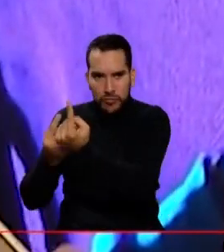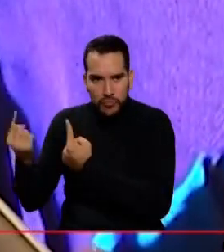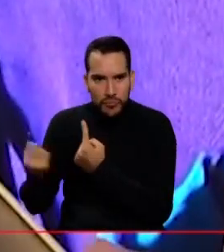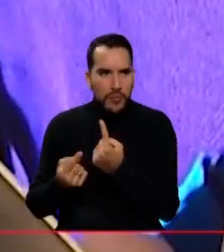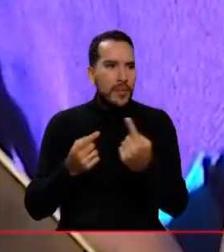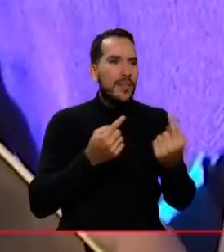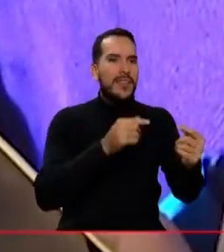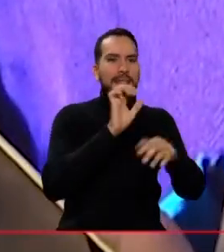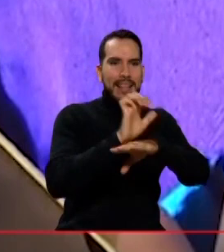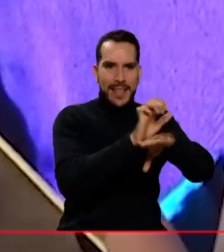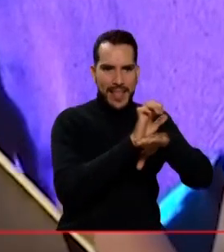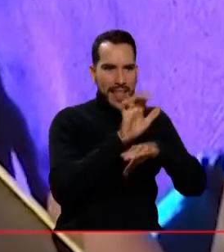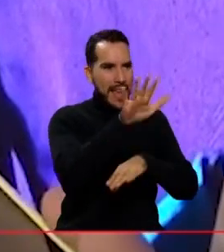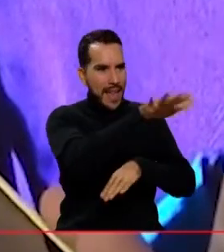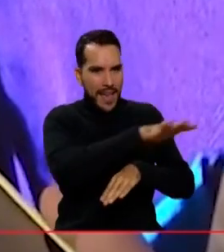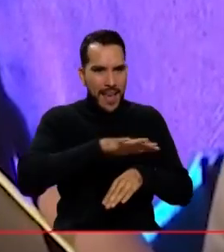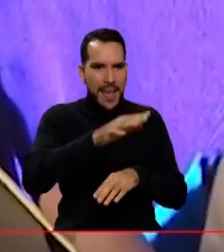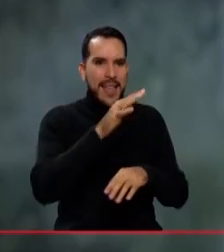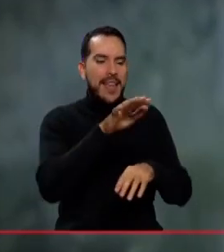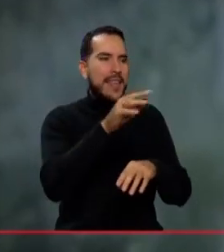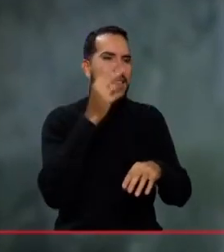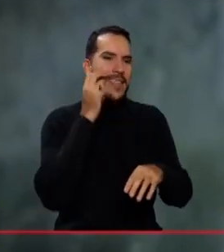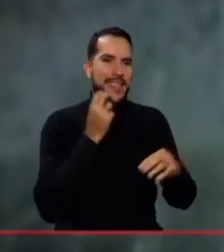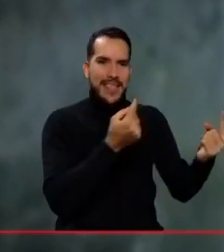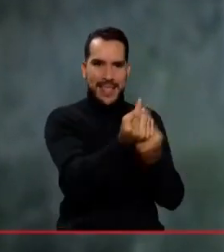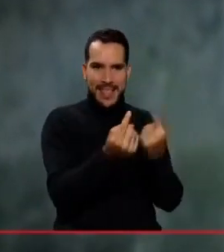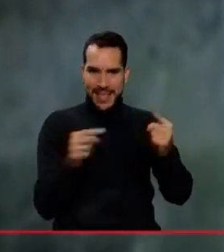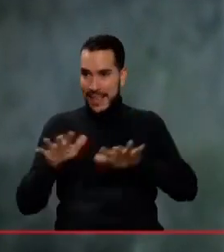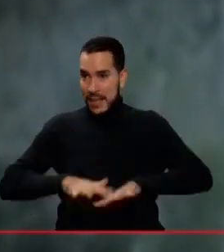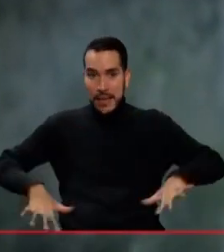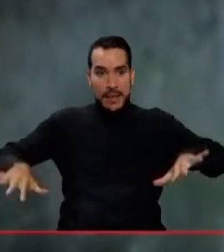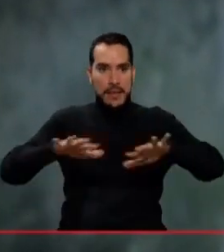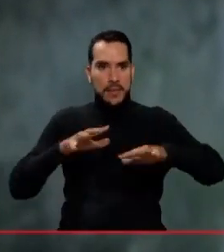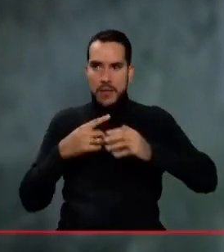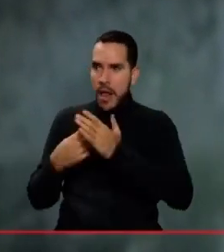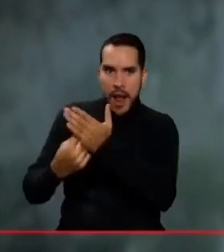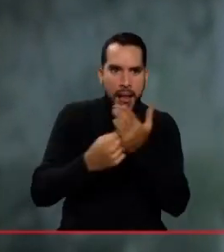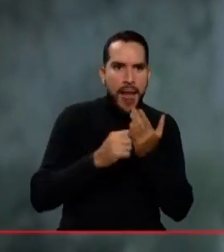la entidad territorial certificada, puedan encontrar una salida a la situación que se está